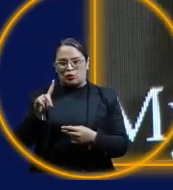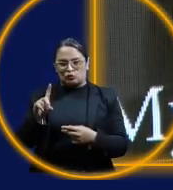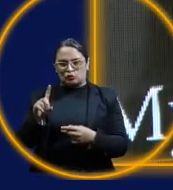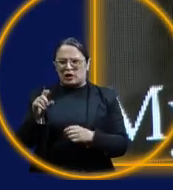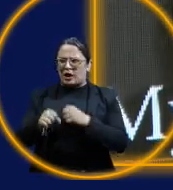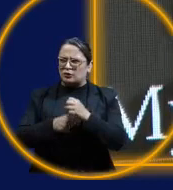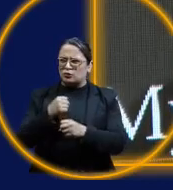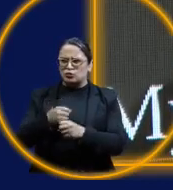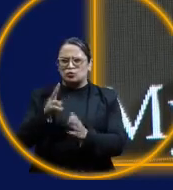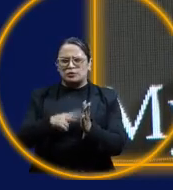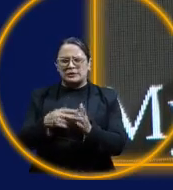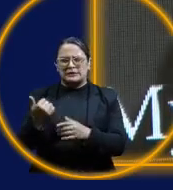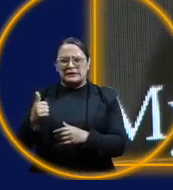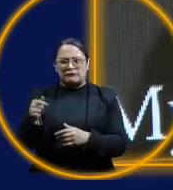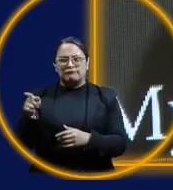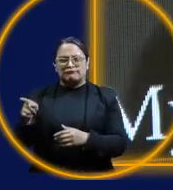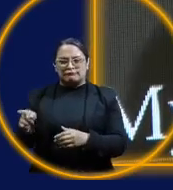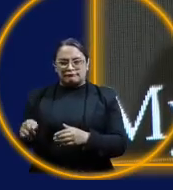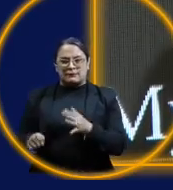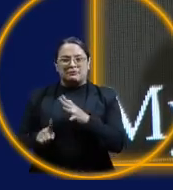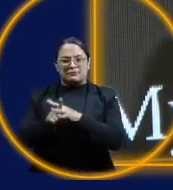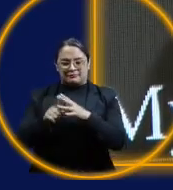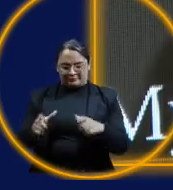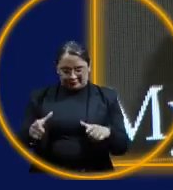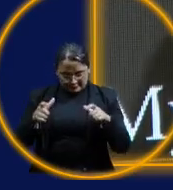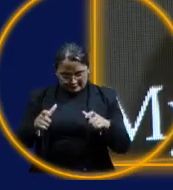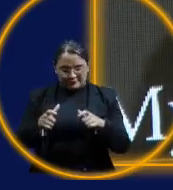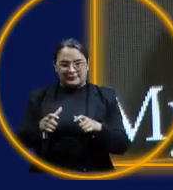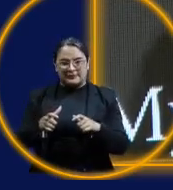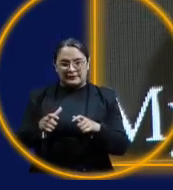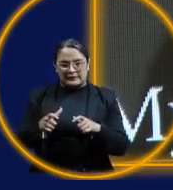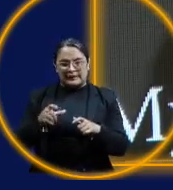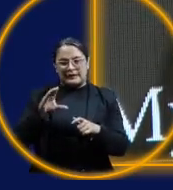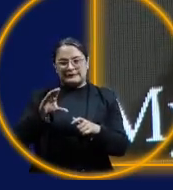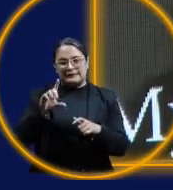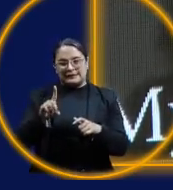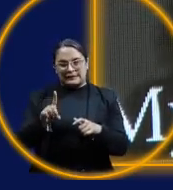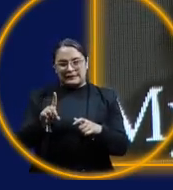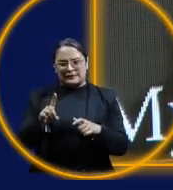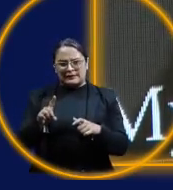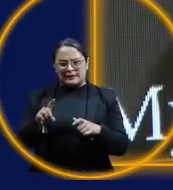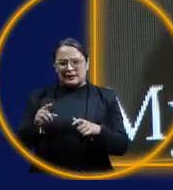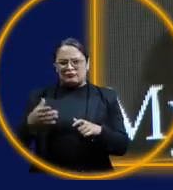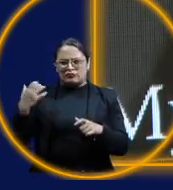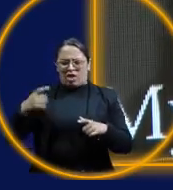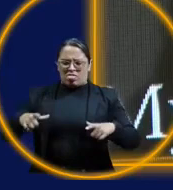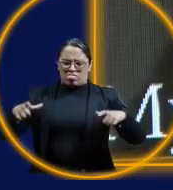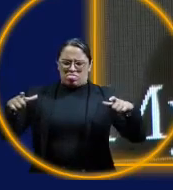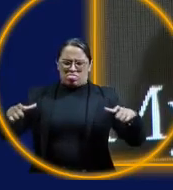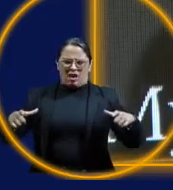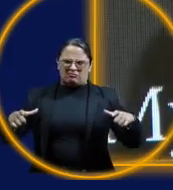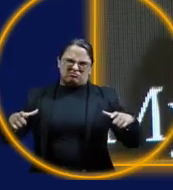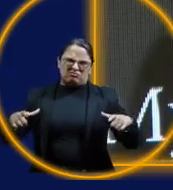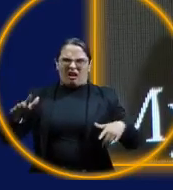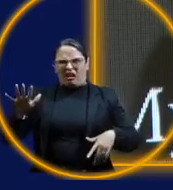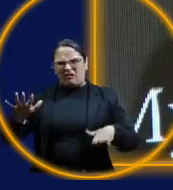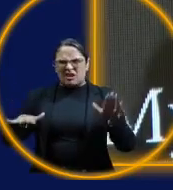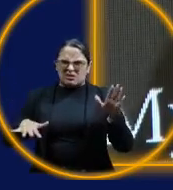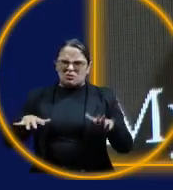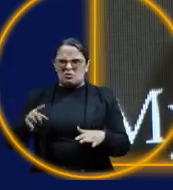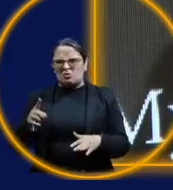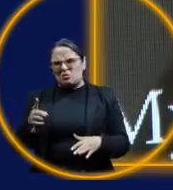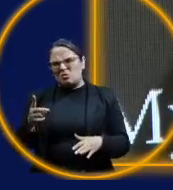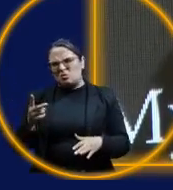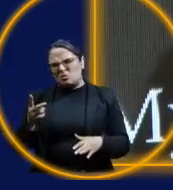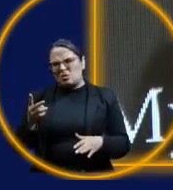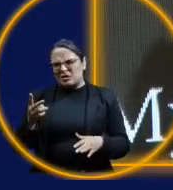2010 Eso era lo que estaba pasando eran CDs Y entonces los de vinilo ya ya no estaba uno sacab aquí otro vinilo si vendía